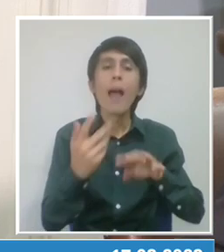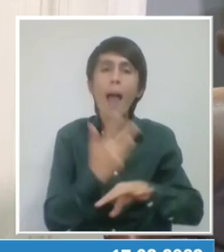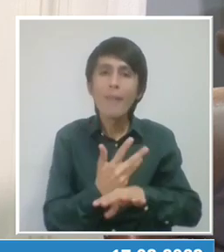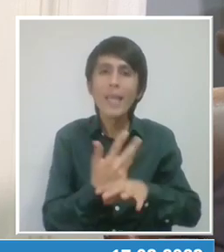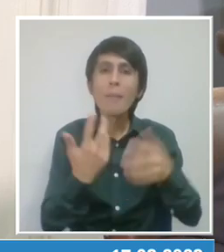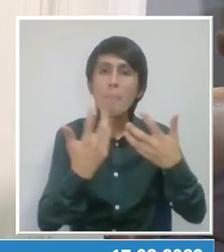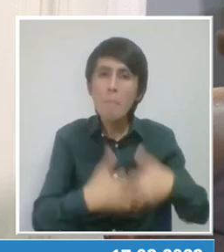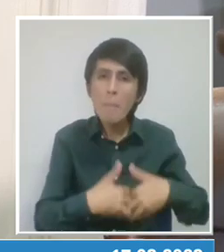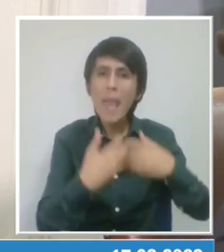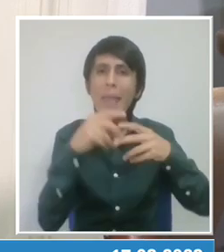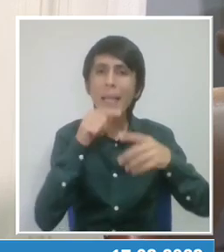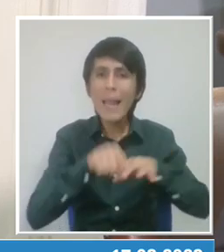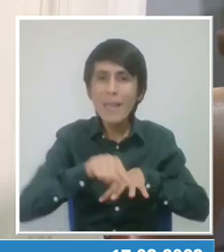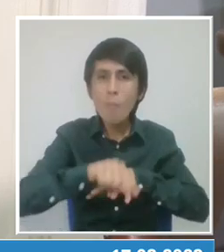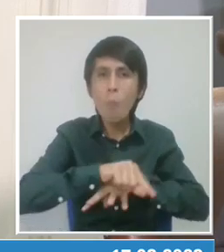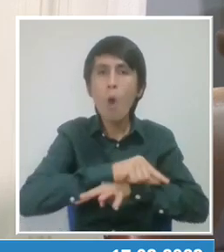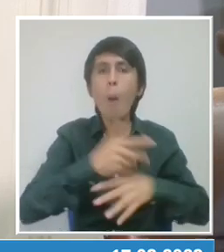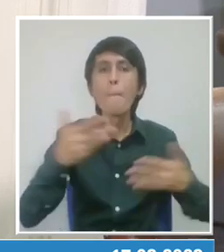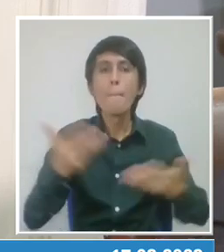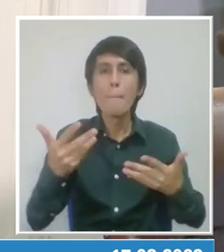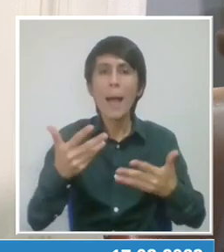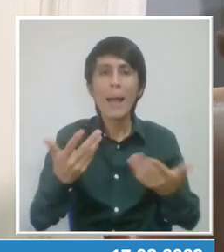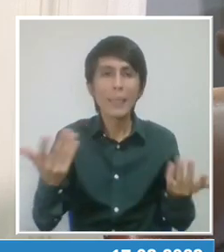generalice, ¿no?, se extienda